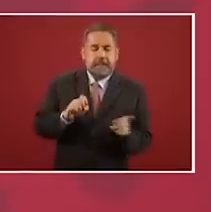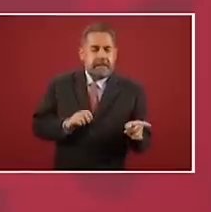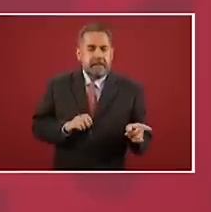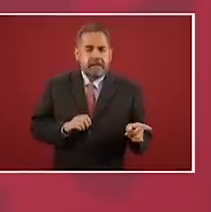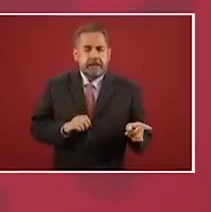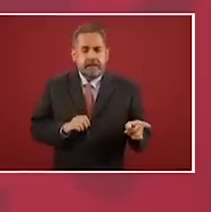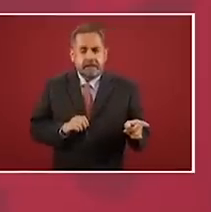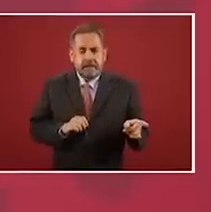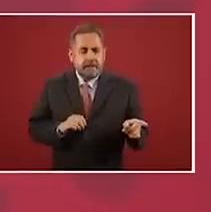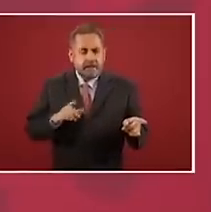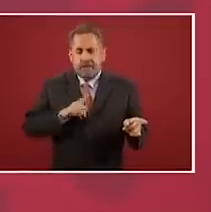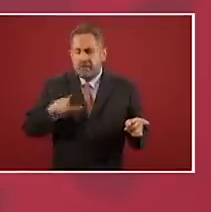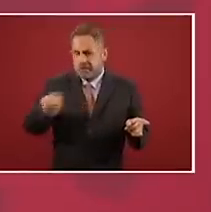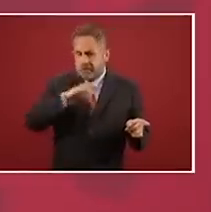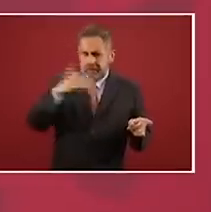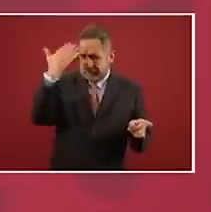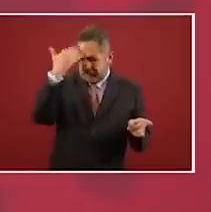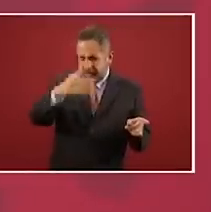Hay, como se sabe,